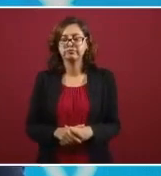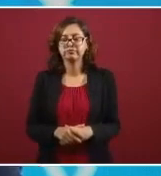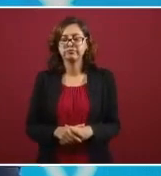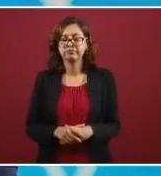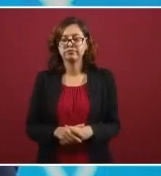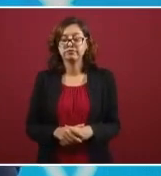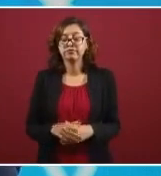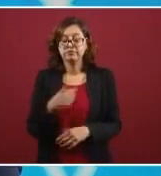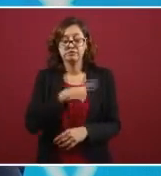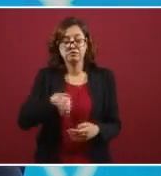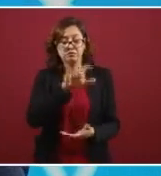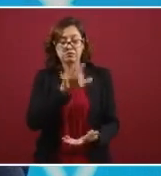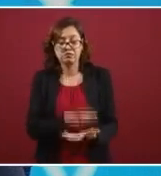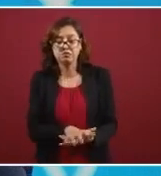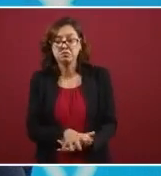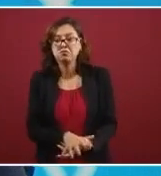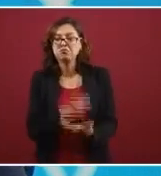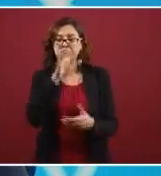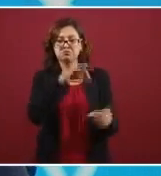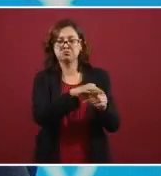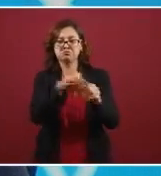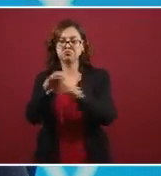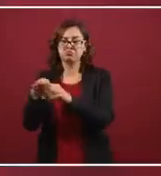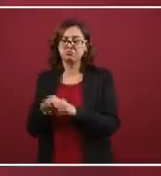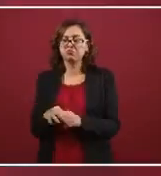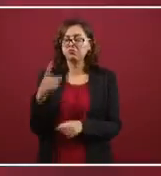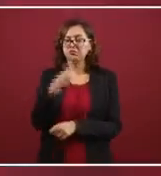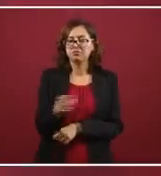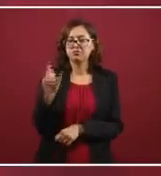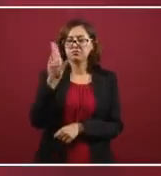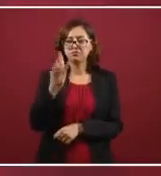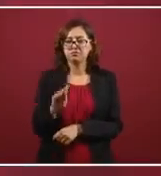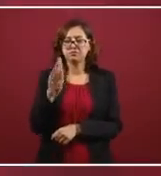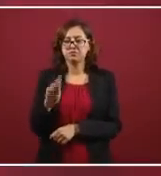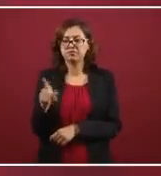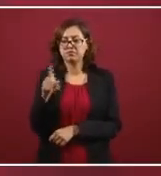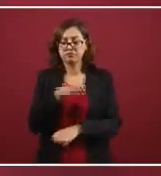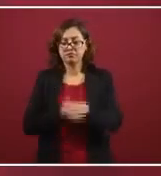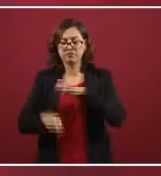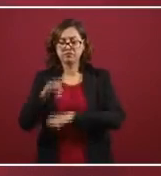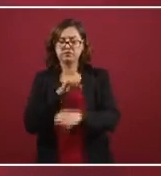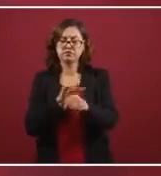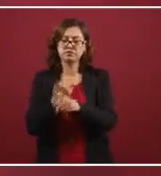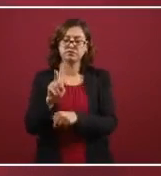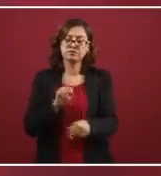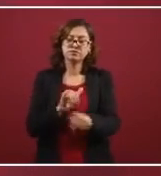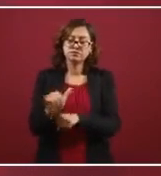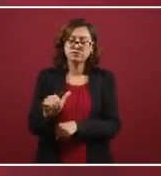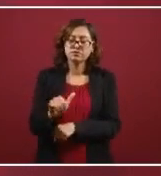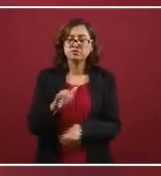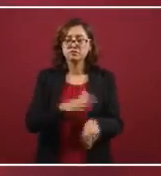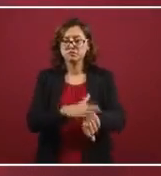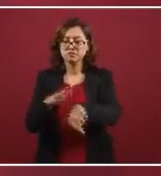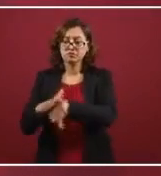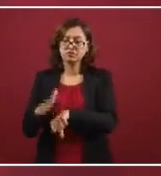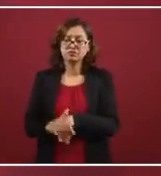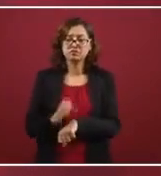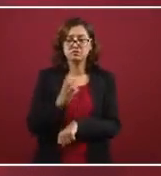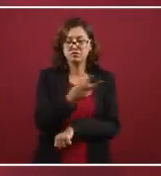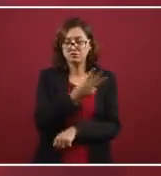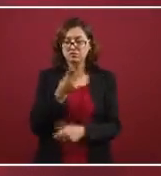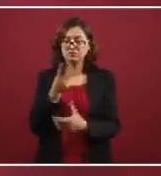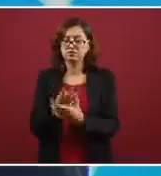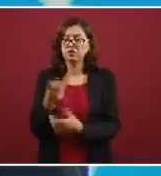abrumadora mayoría que en la OIT se votó el convenio 190, pero los empresarios uruguayos llamados a la tripartita como manda la